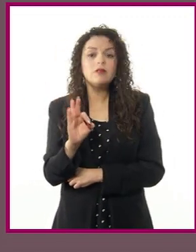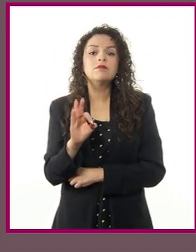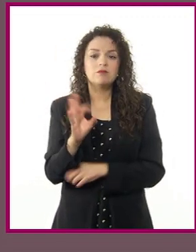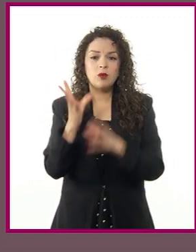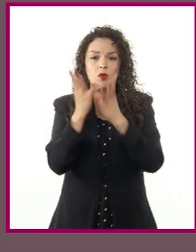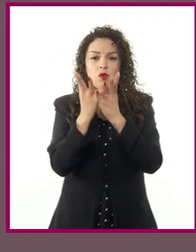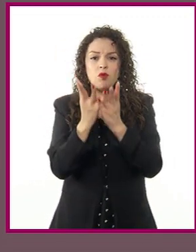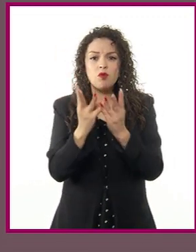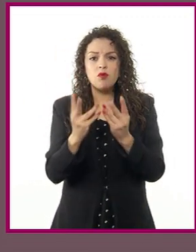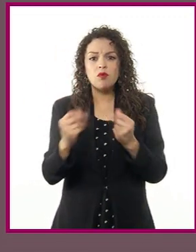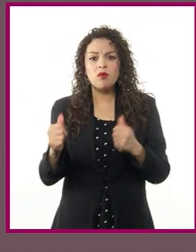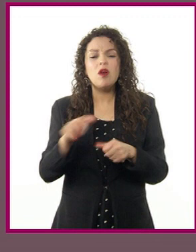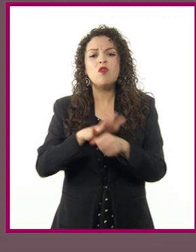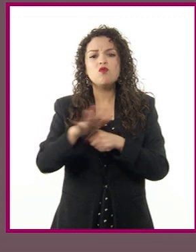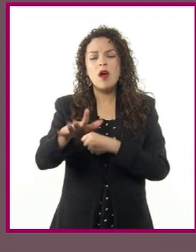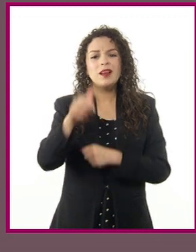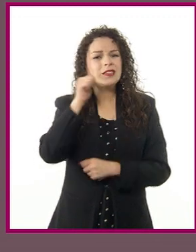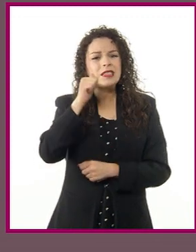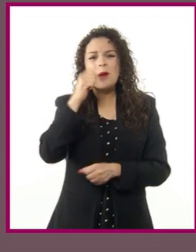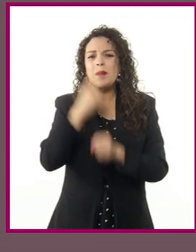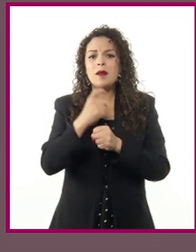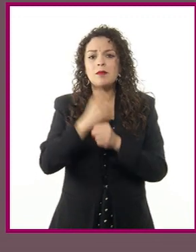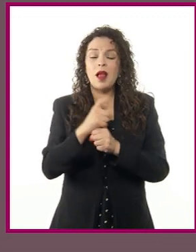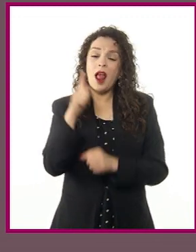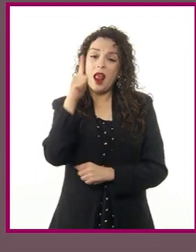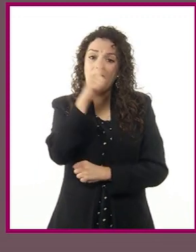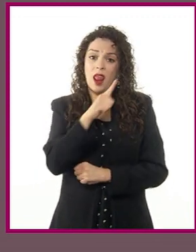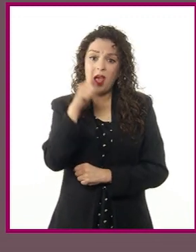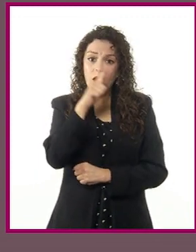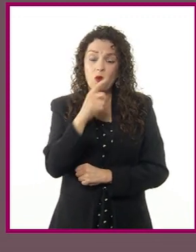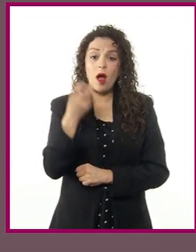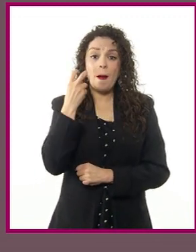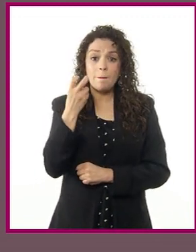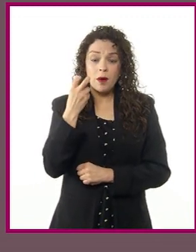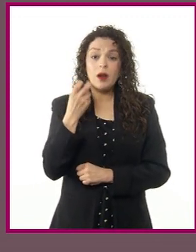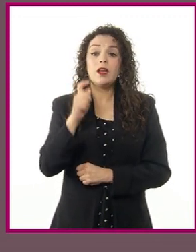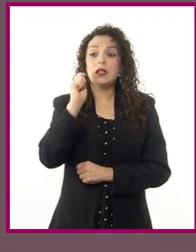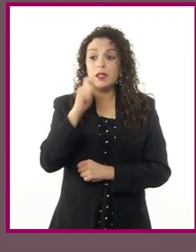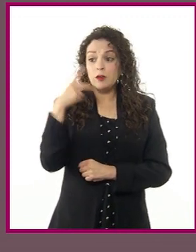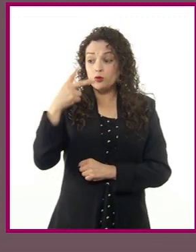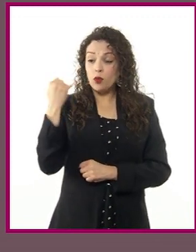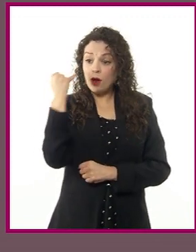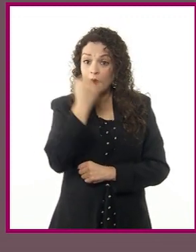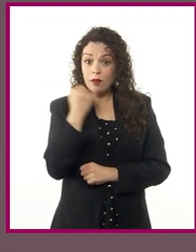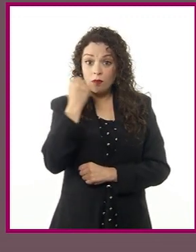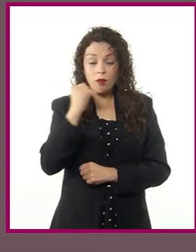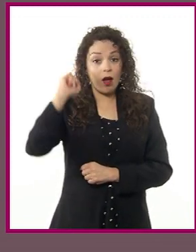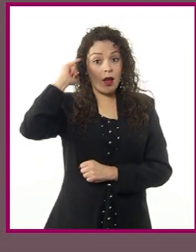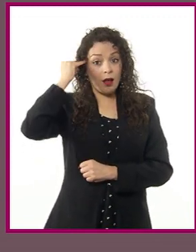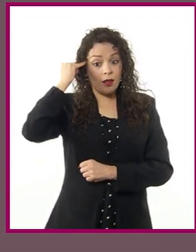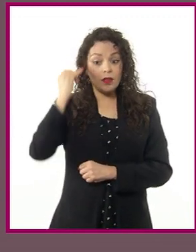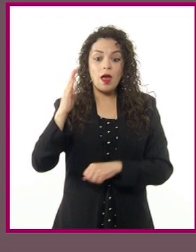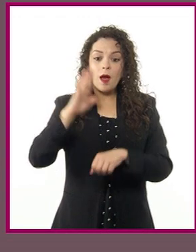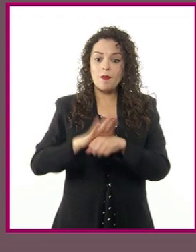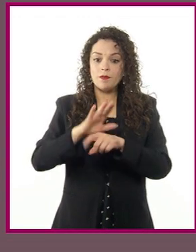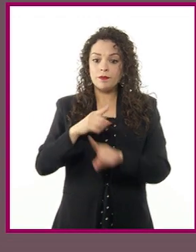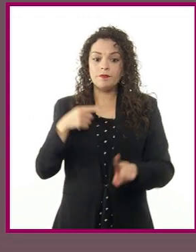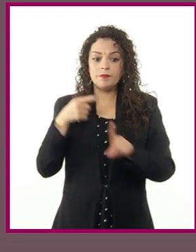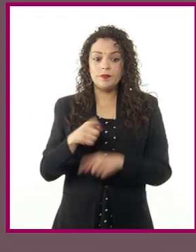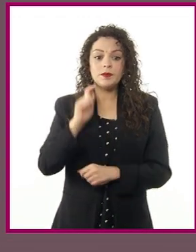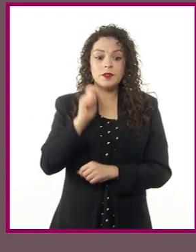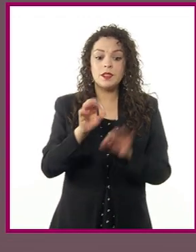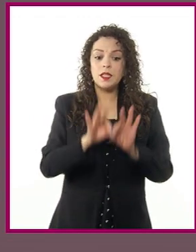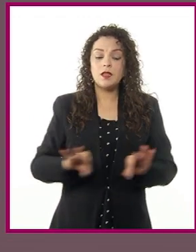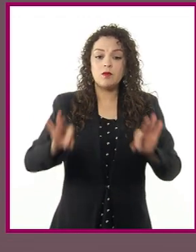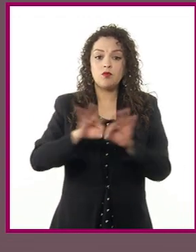desaparecer es la lengua propia. Por ello, la permanencia del idioma autóctono es el mejor indicador de la sobrevivencia cultural